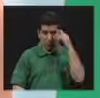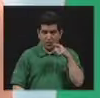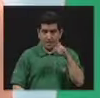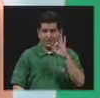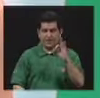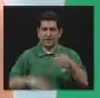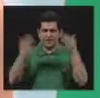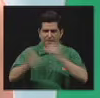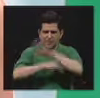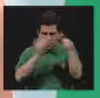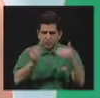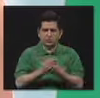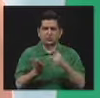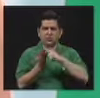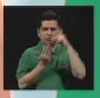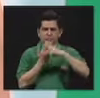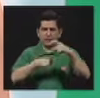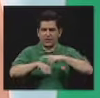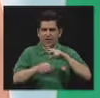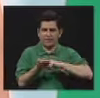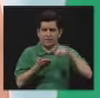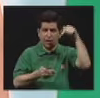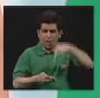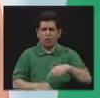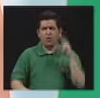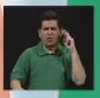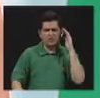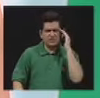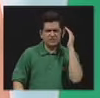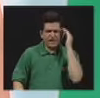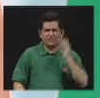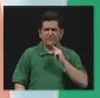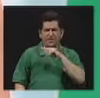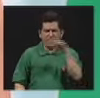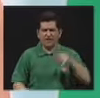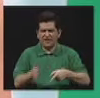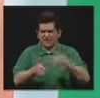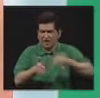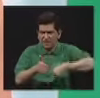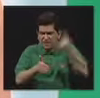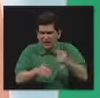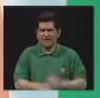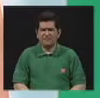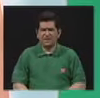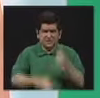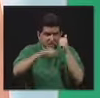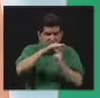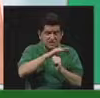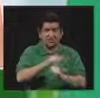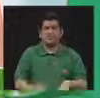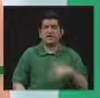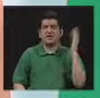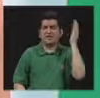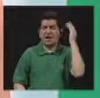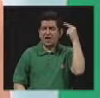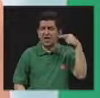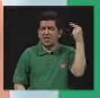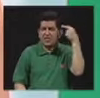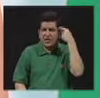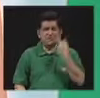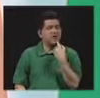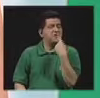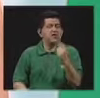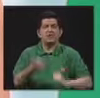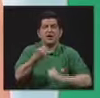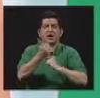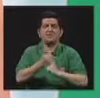Hola, ¿qué tal? Bienvenidos y bienvenidas a Era Verde. Hoy estaremos conociendo esas realidades que muchas veces se esconden detrás de los discursos de gobierno donde se